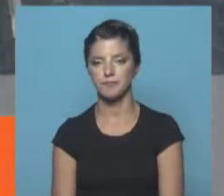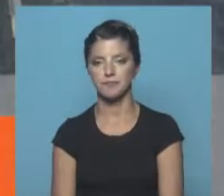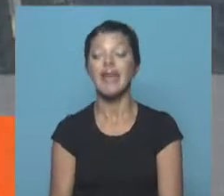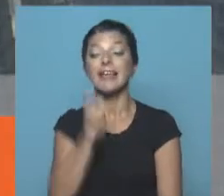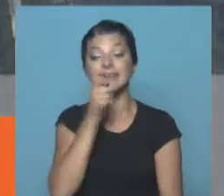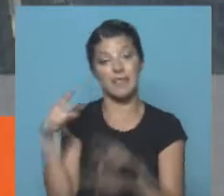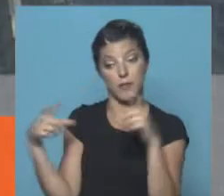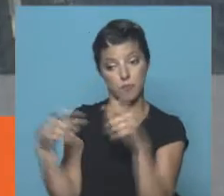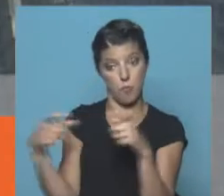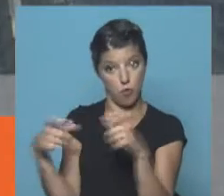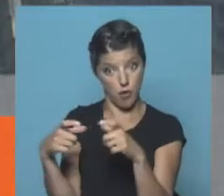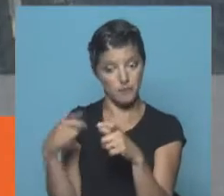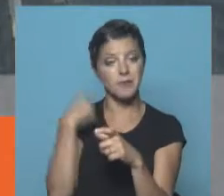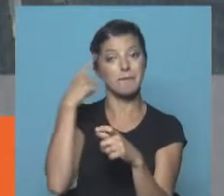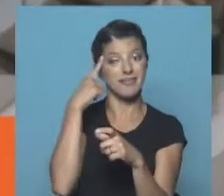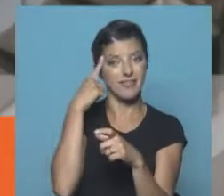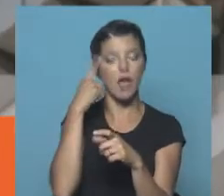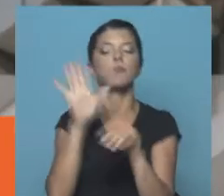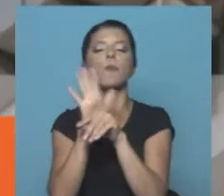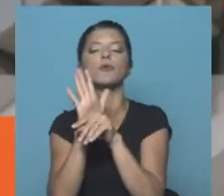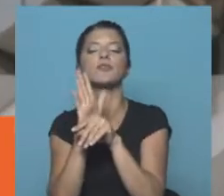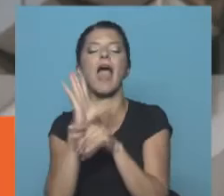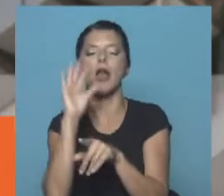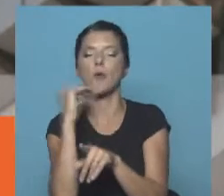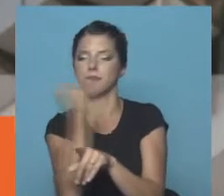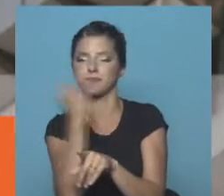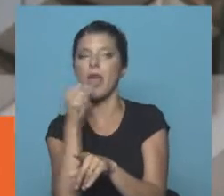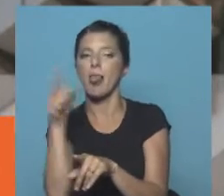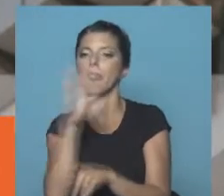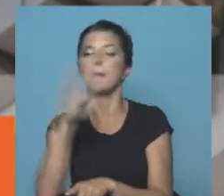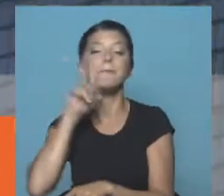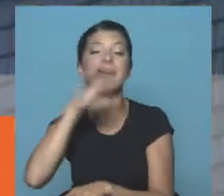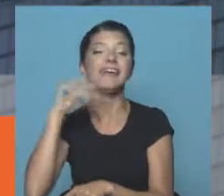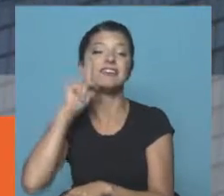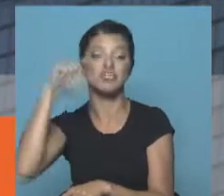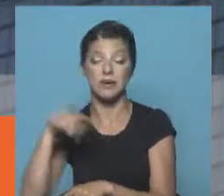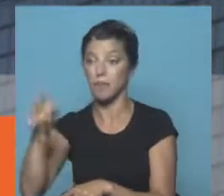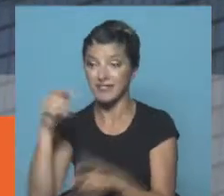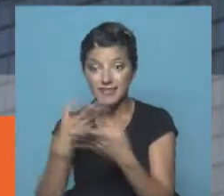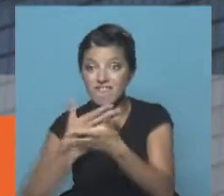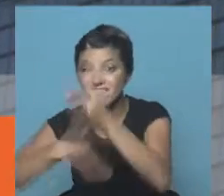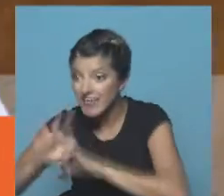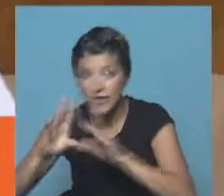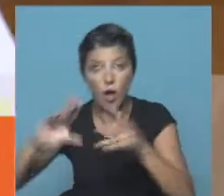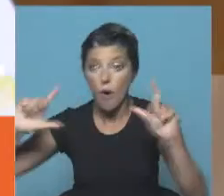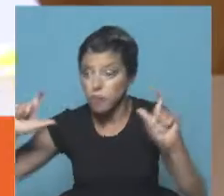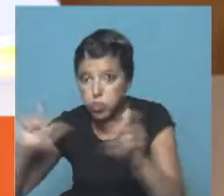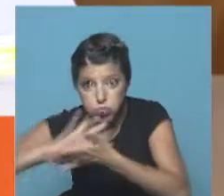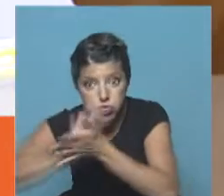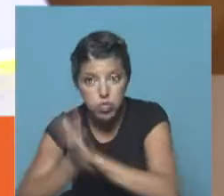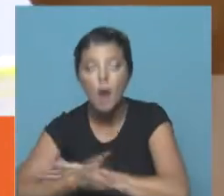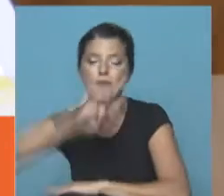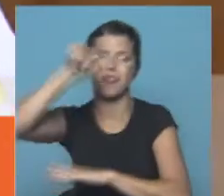Estos bonos son considerados un arma económica por Beijing, ya que si saliera a venderlos en masa, podría provocar a la vez